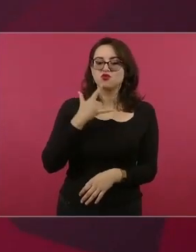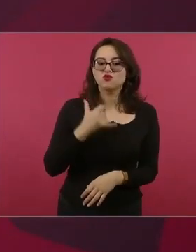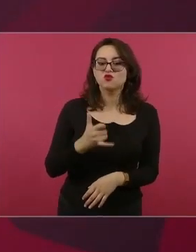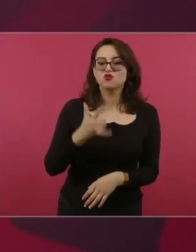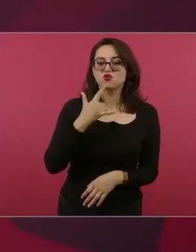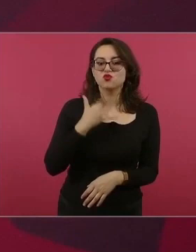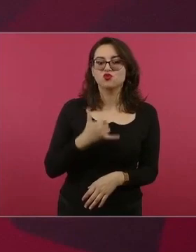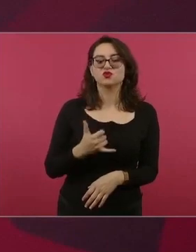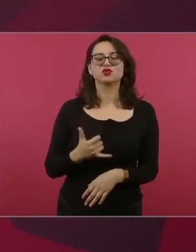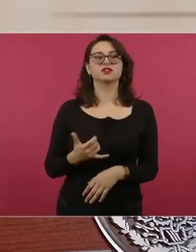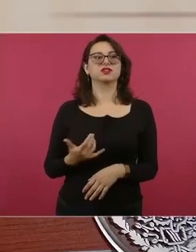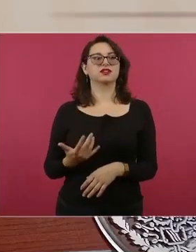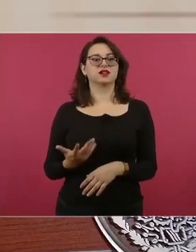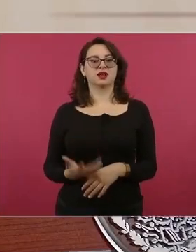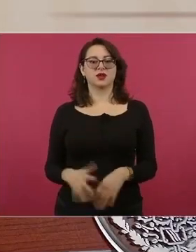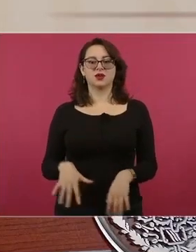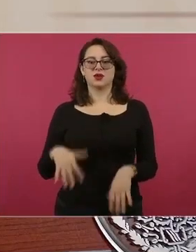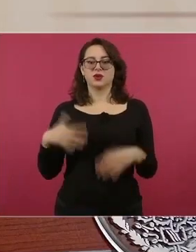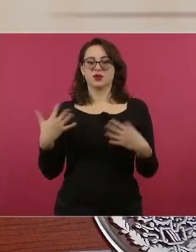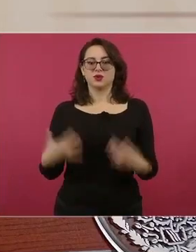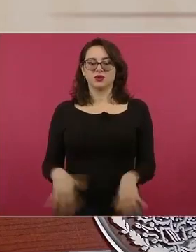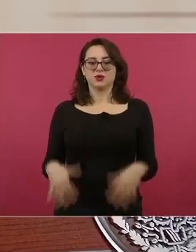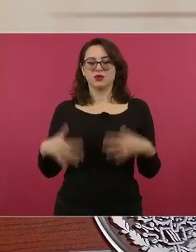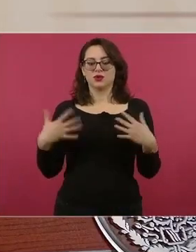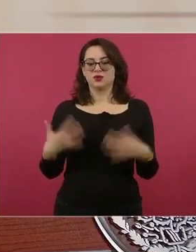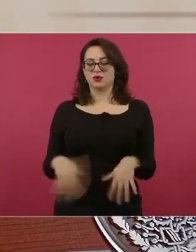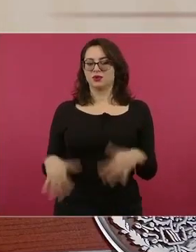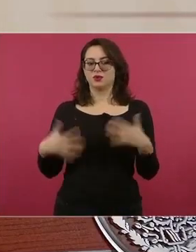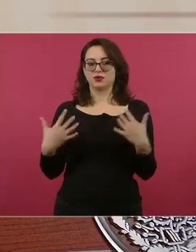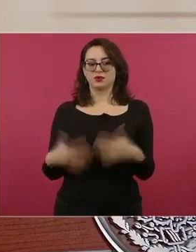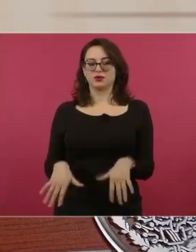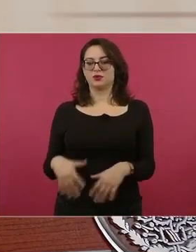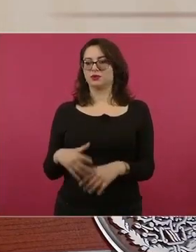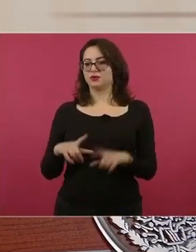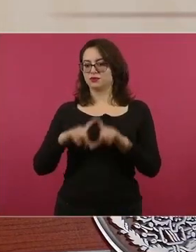sus amplios recursos naturales